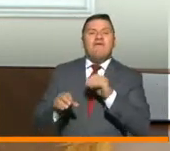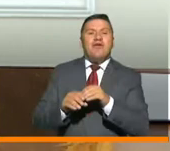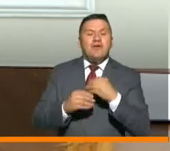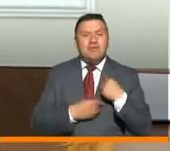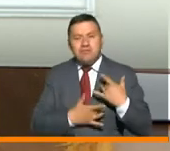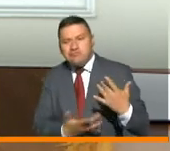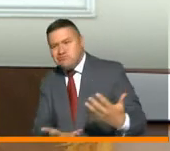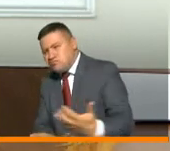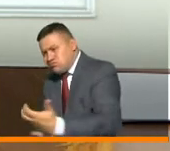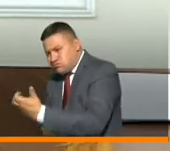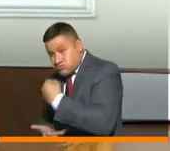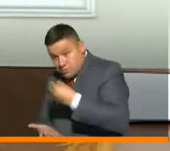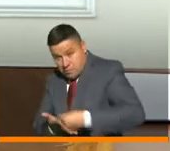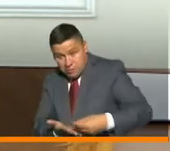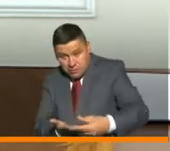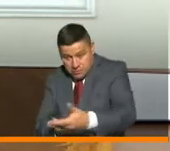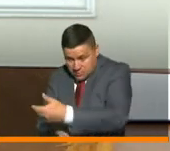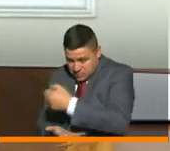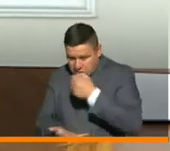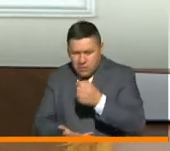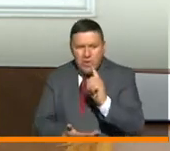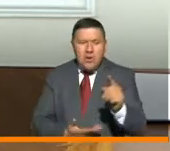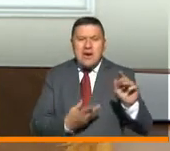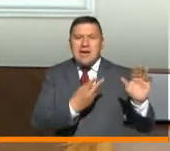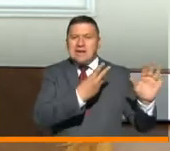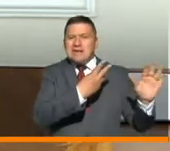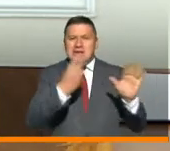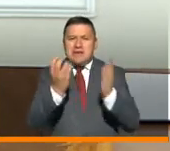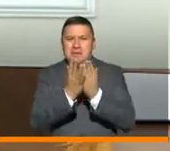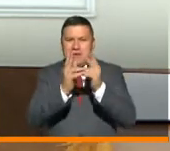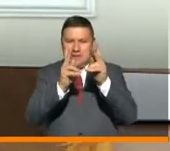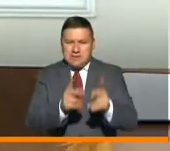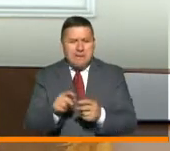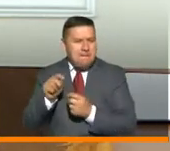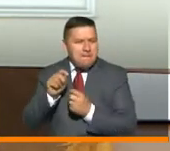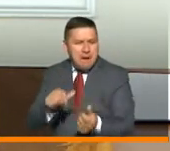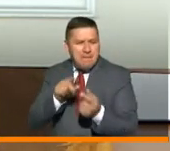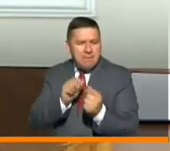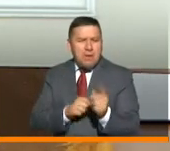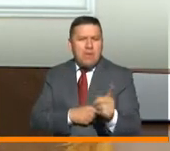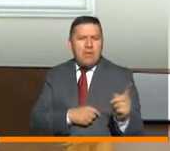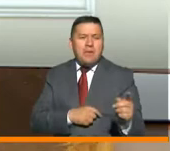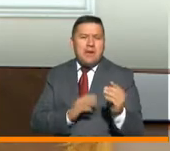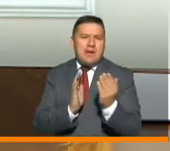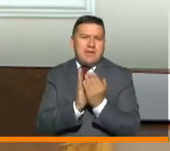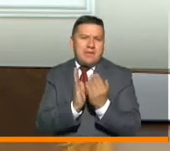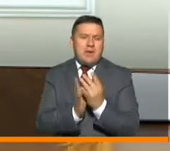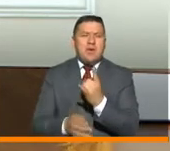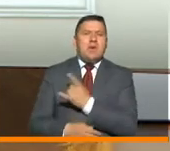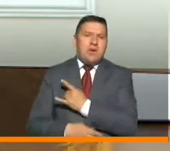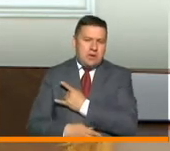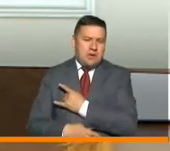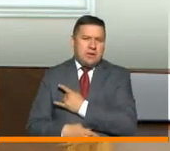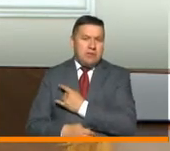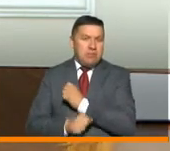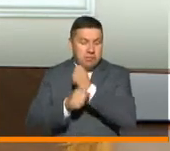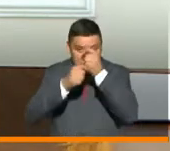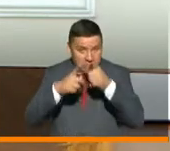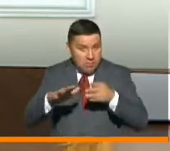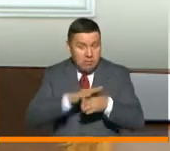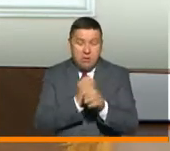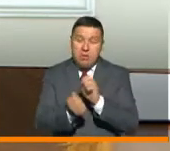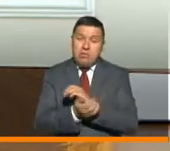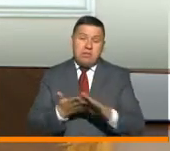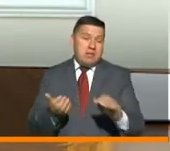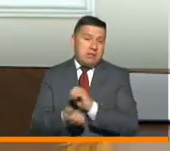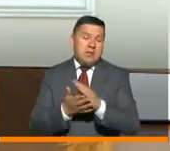Solidaridad Educativa, a partir del cual cerca de 700,000 estudiantes están recibiendo su educación universitaria pública gratuita en